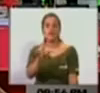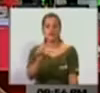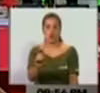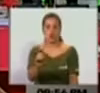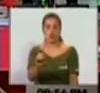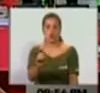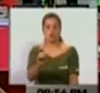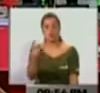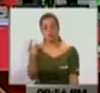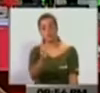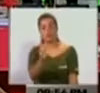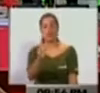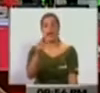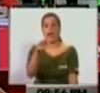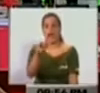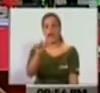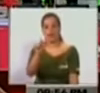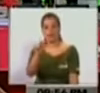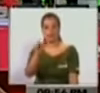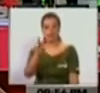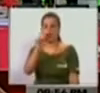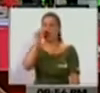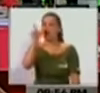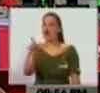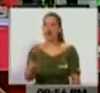Todo un inocente niño de pecho.